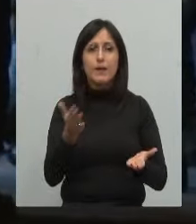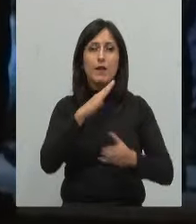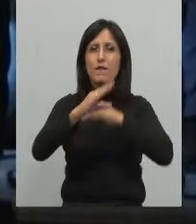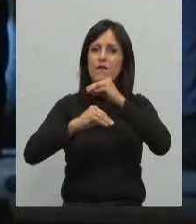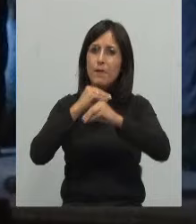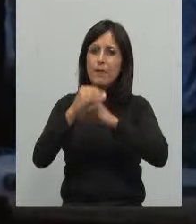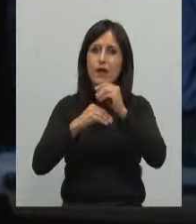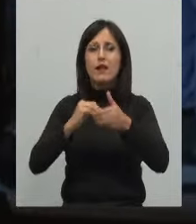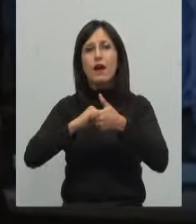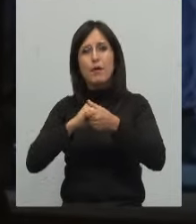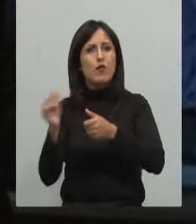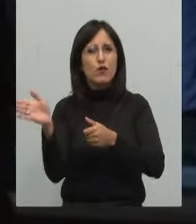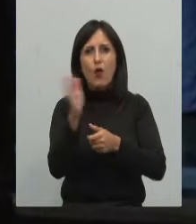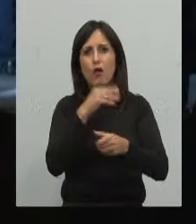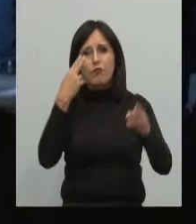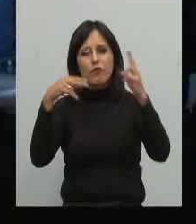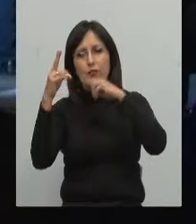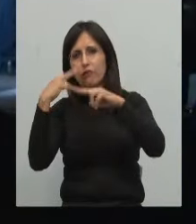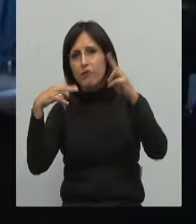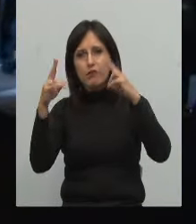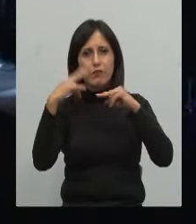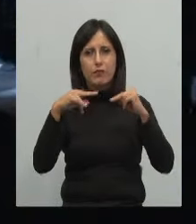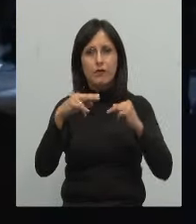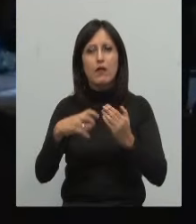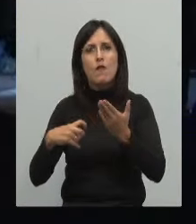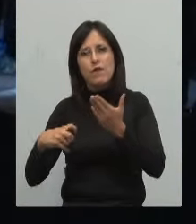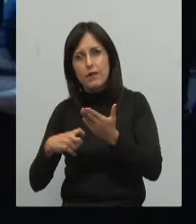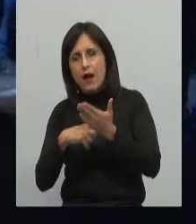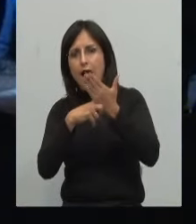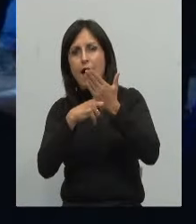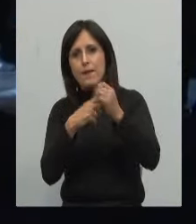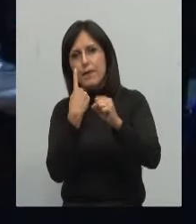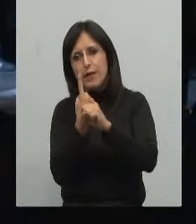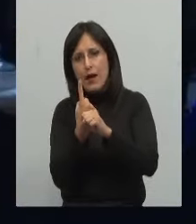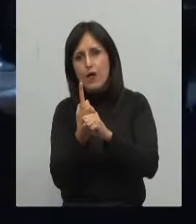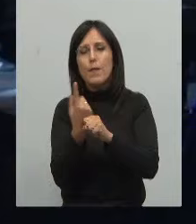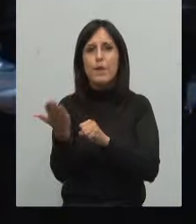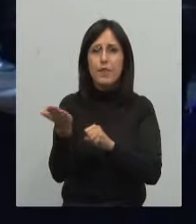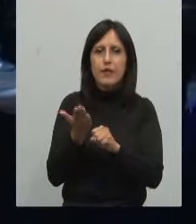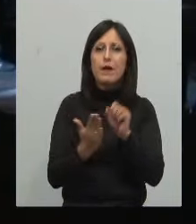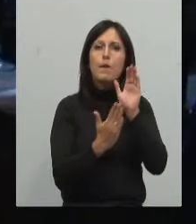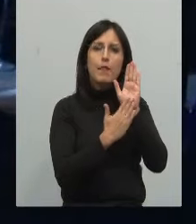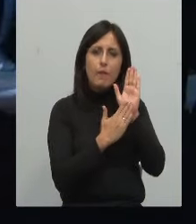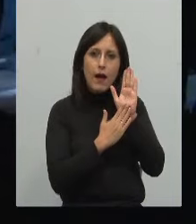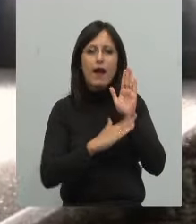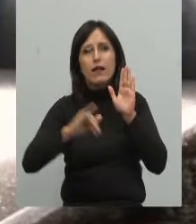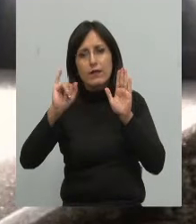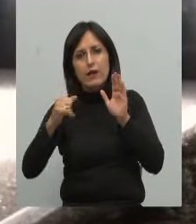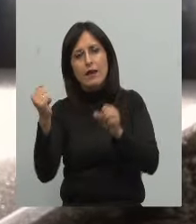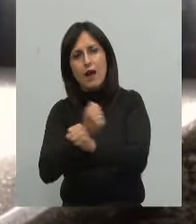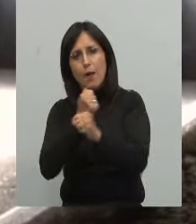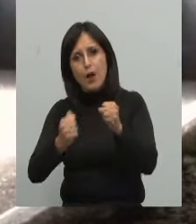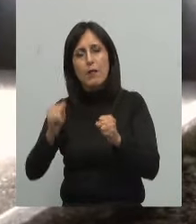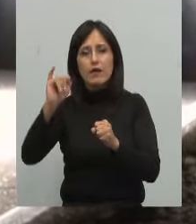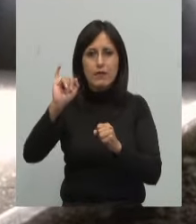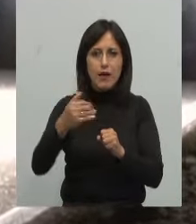10 de la mañana nos dijeron que usted ha visto que el fiscal, que tienen que tener la orden, que una cosa, que la otra, que a la final se